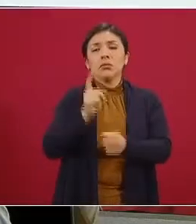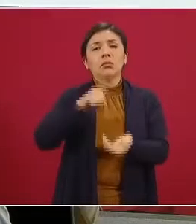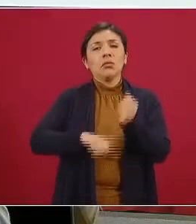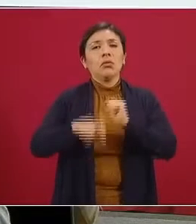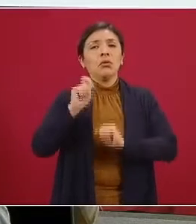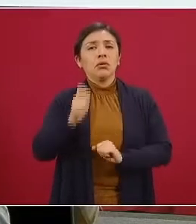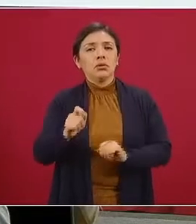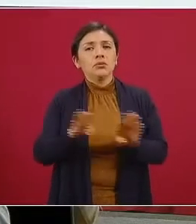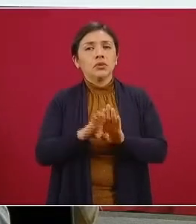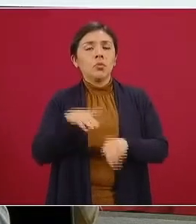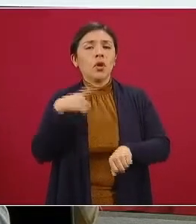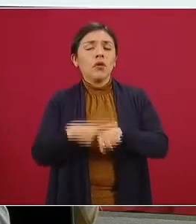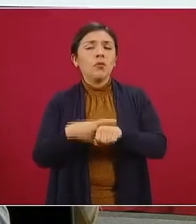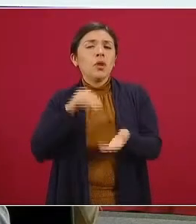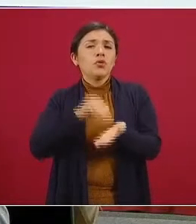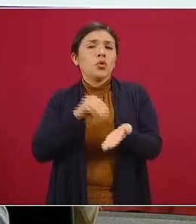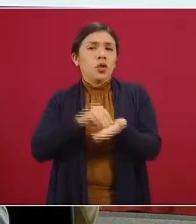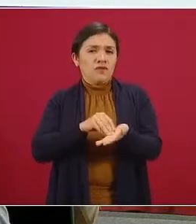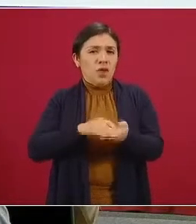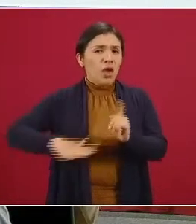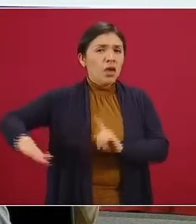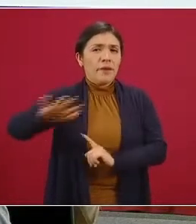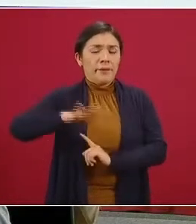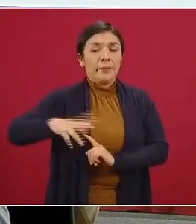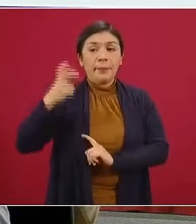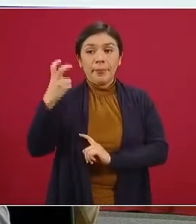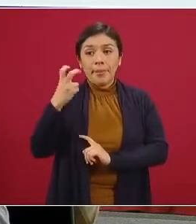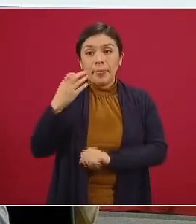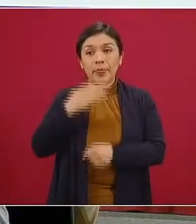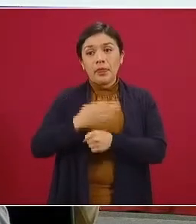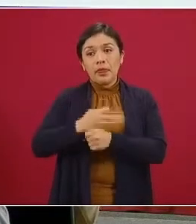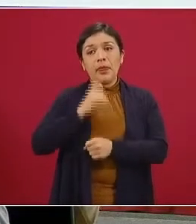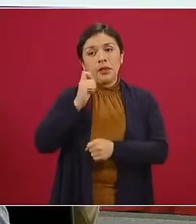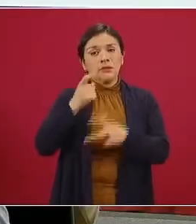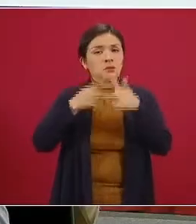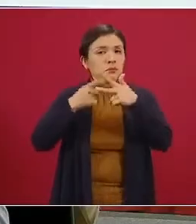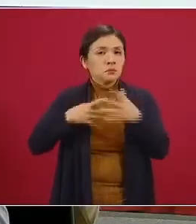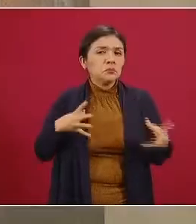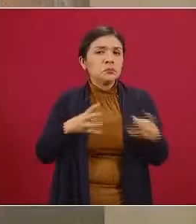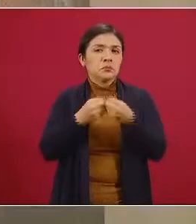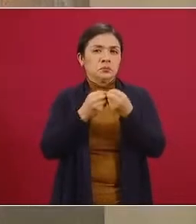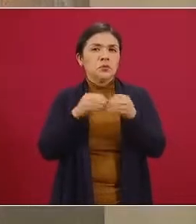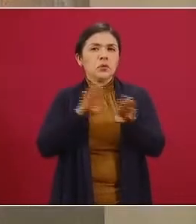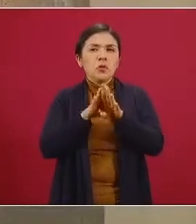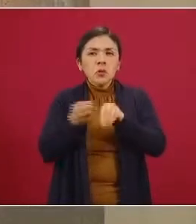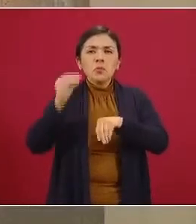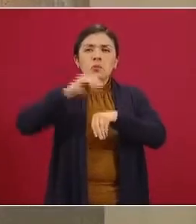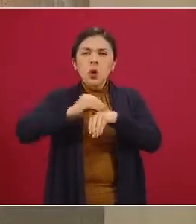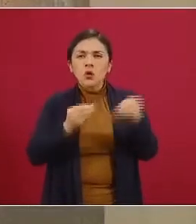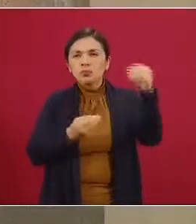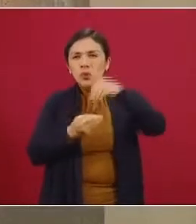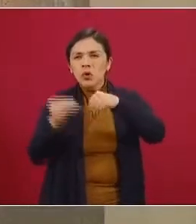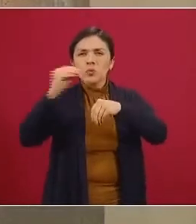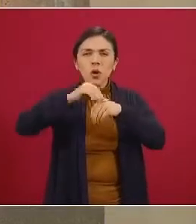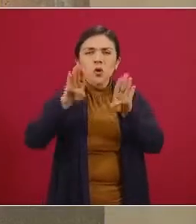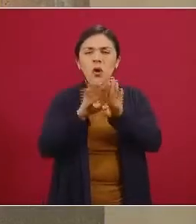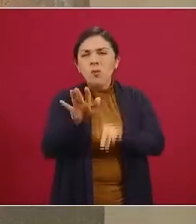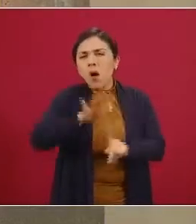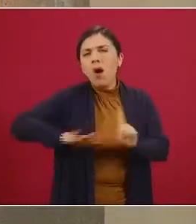representan esta epidemia activa, y aquí también estamos estimando, es decir, estamos agregando también todos estos